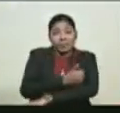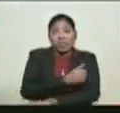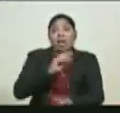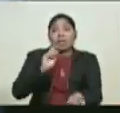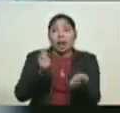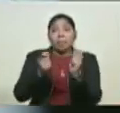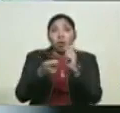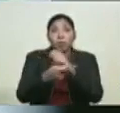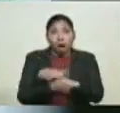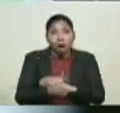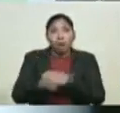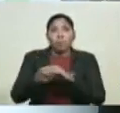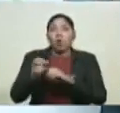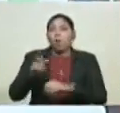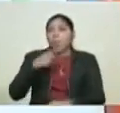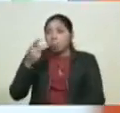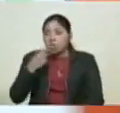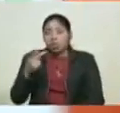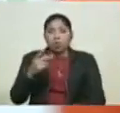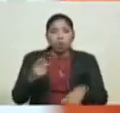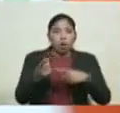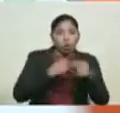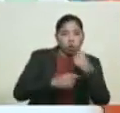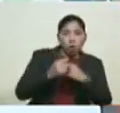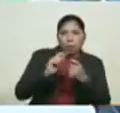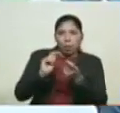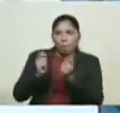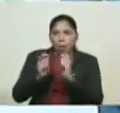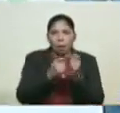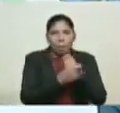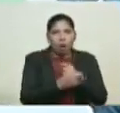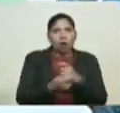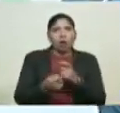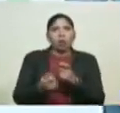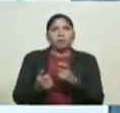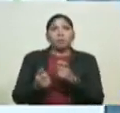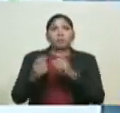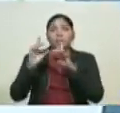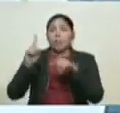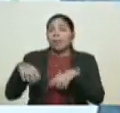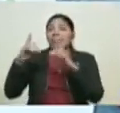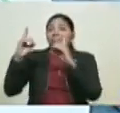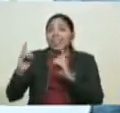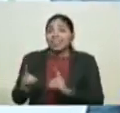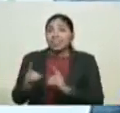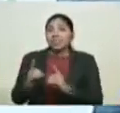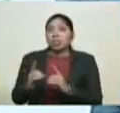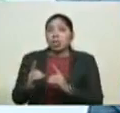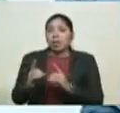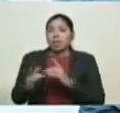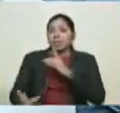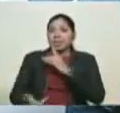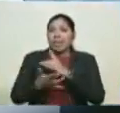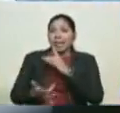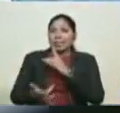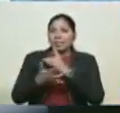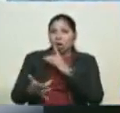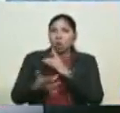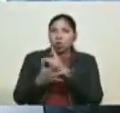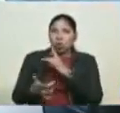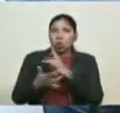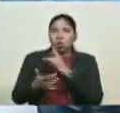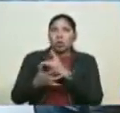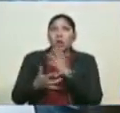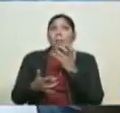nivel económico, y en materia de decisiones con respecto a tecnologías disruptivas como